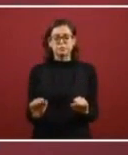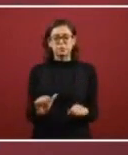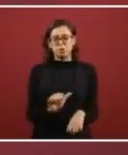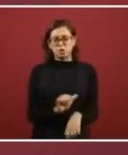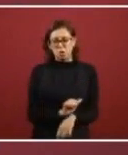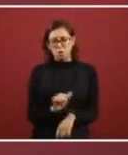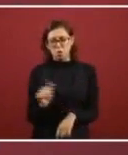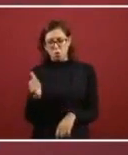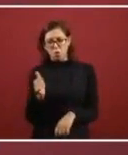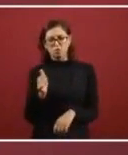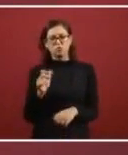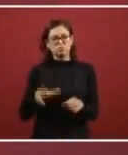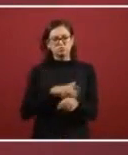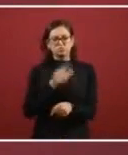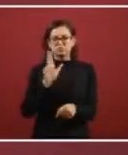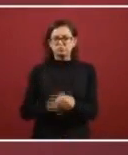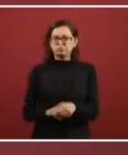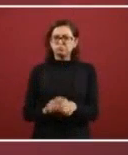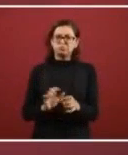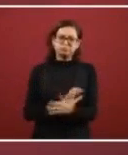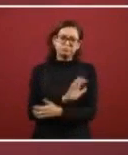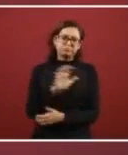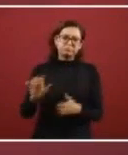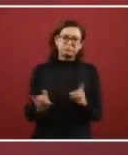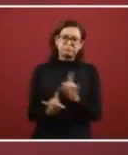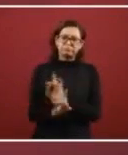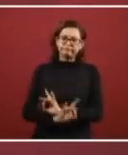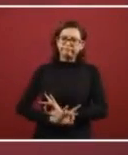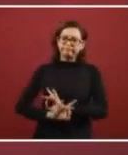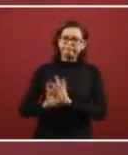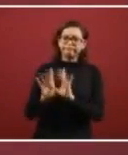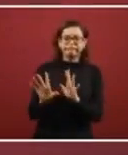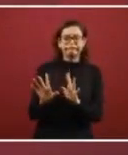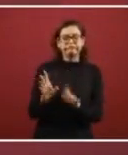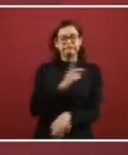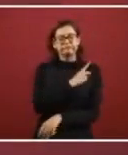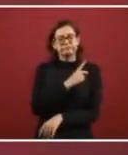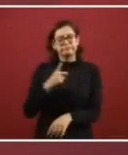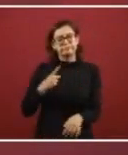otros fenómenos de la naturaleza.